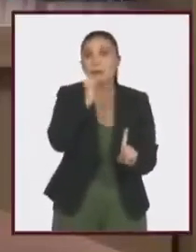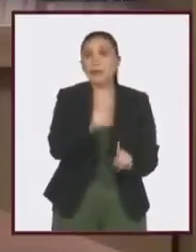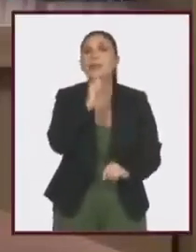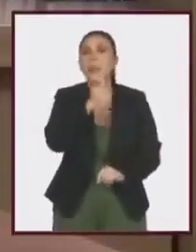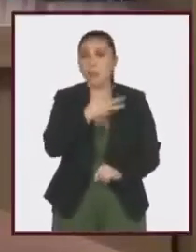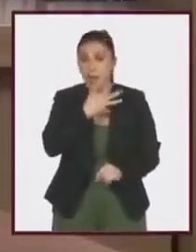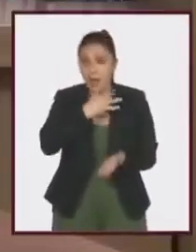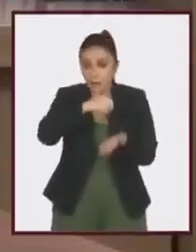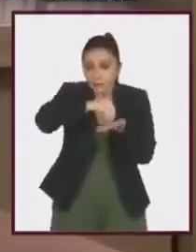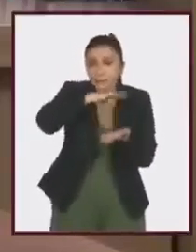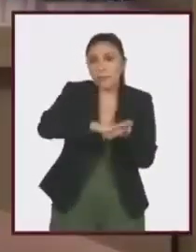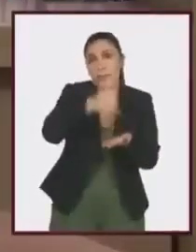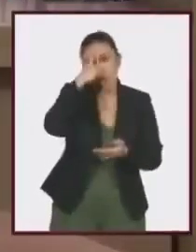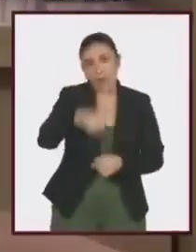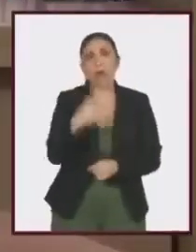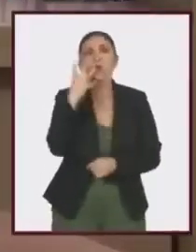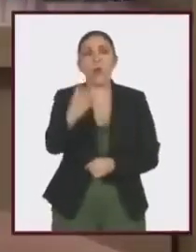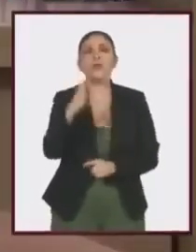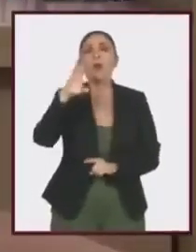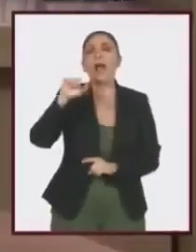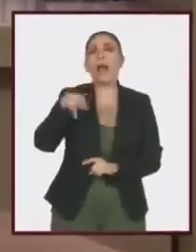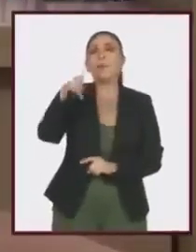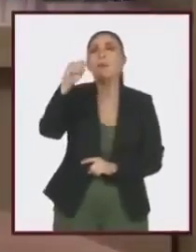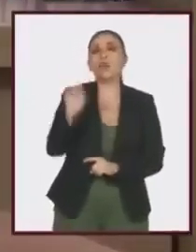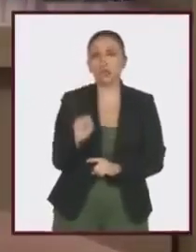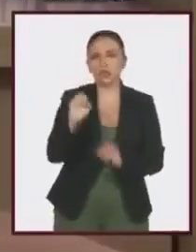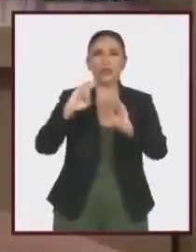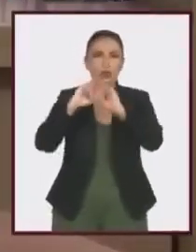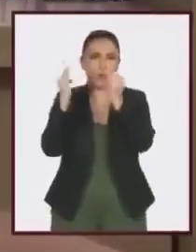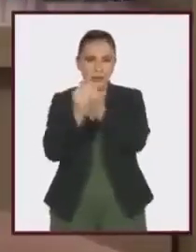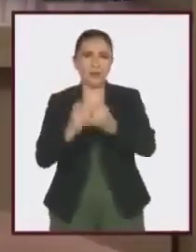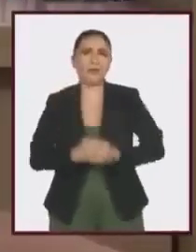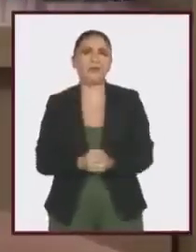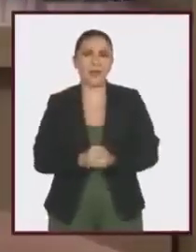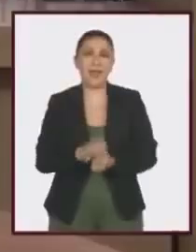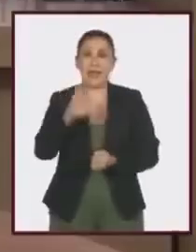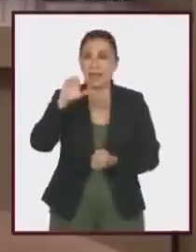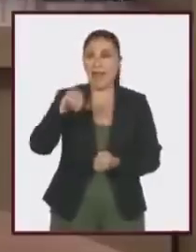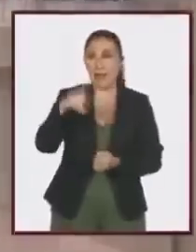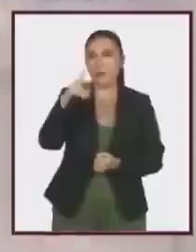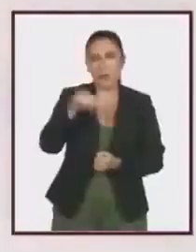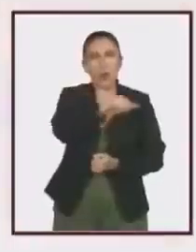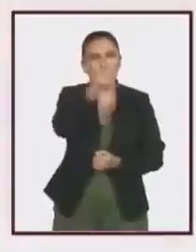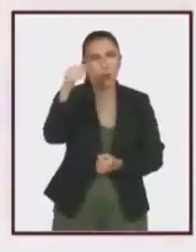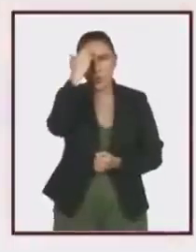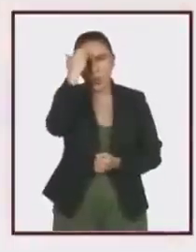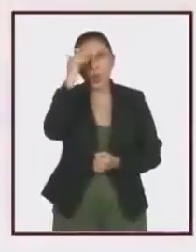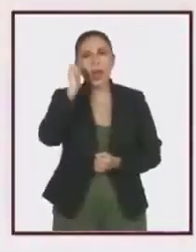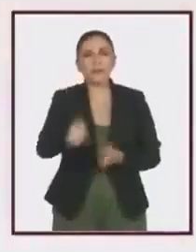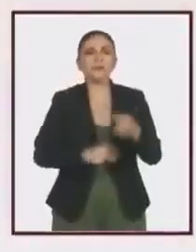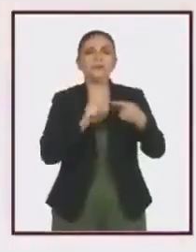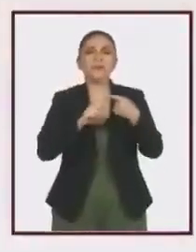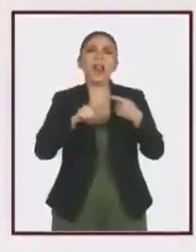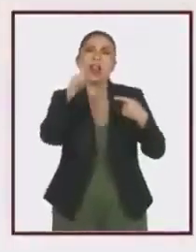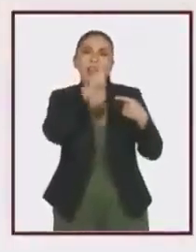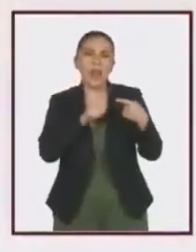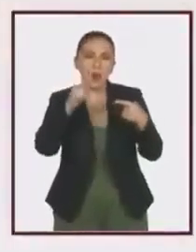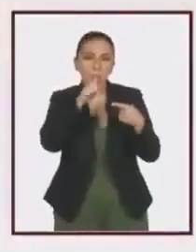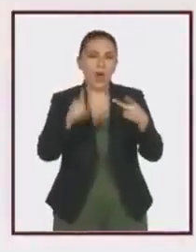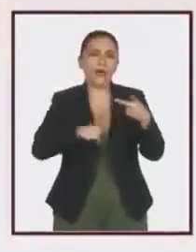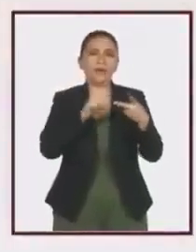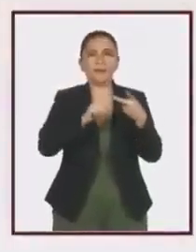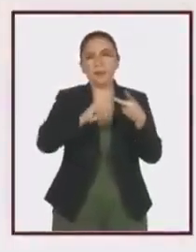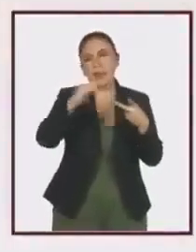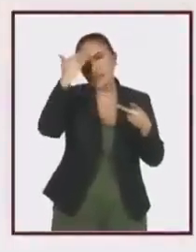presentes en los 4 campos formativos. Los campos formativos, como ustedes saben, son el lenguaje, saberes